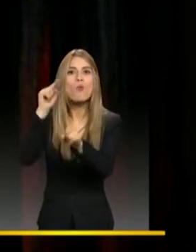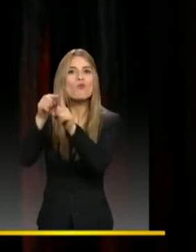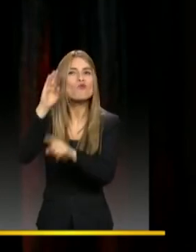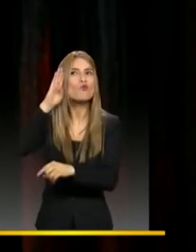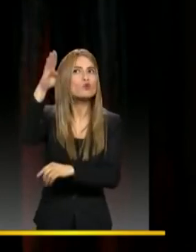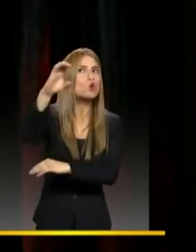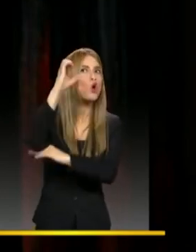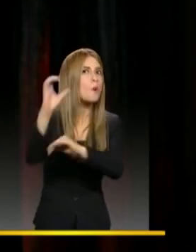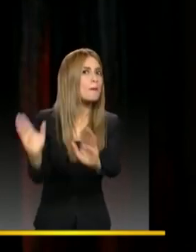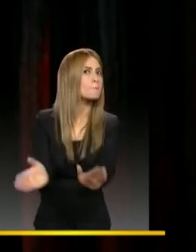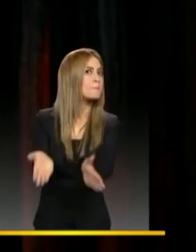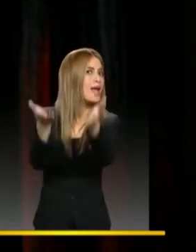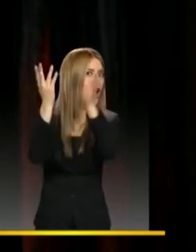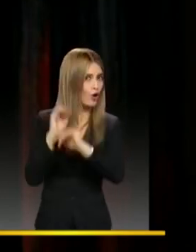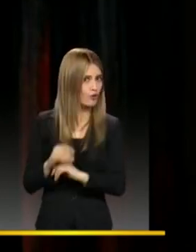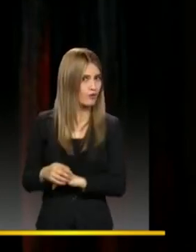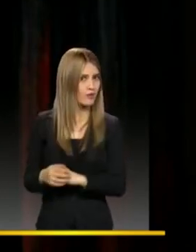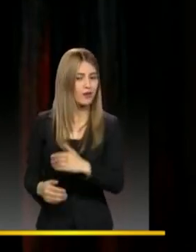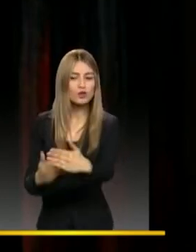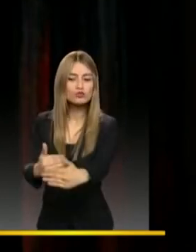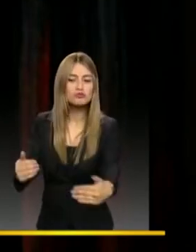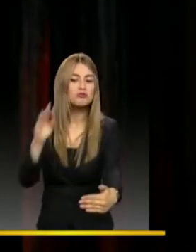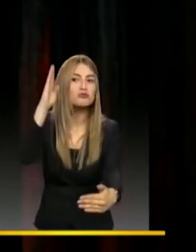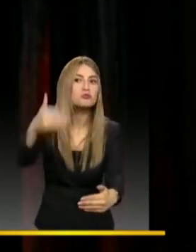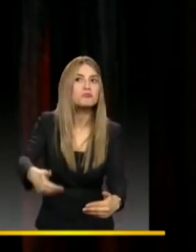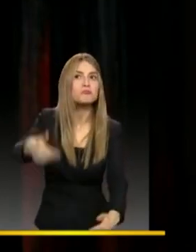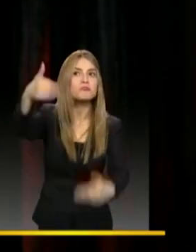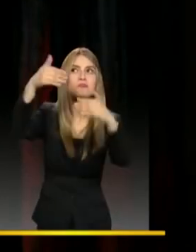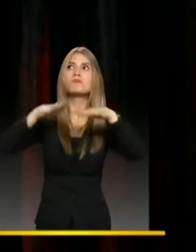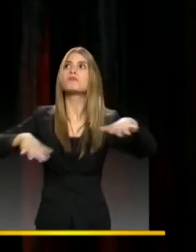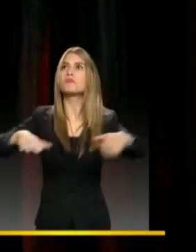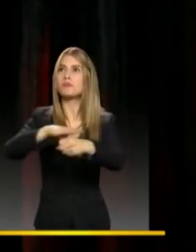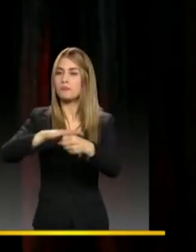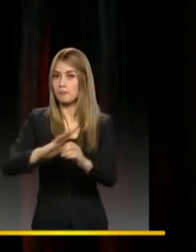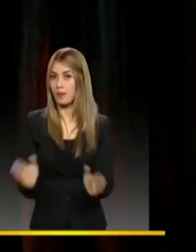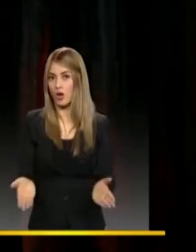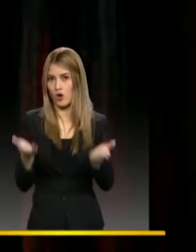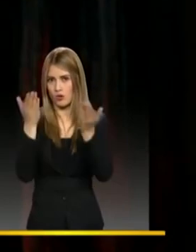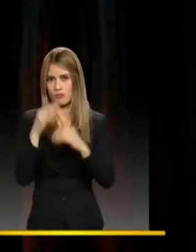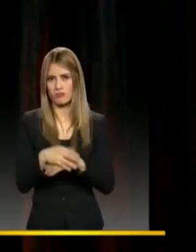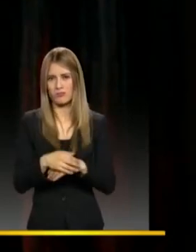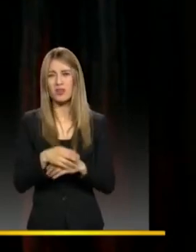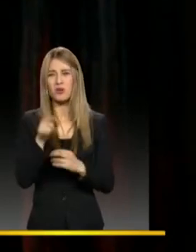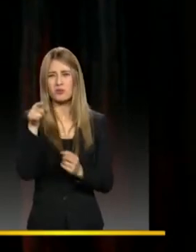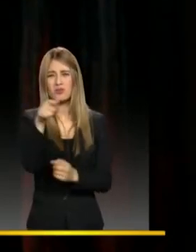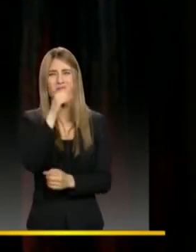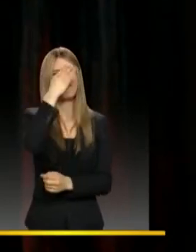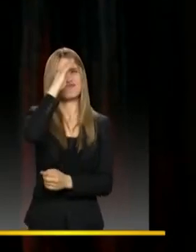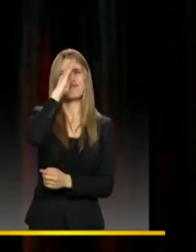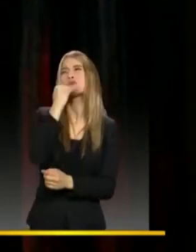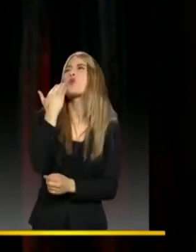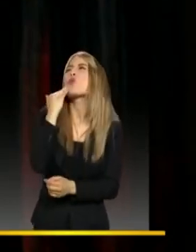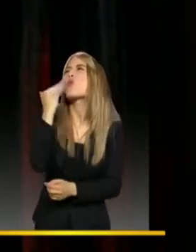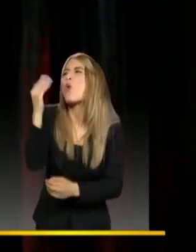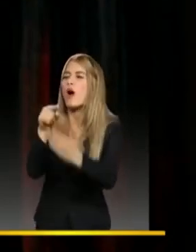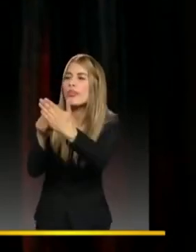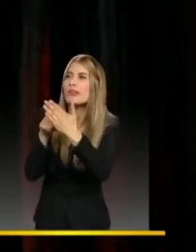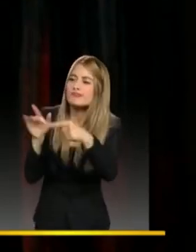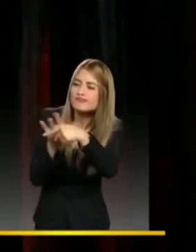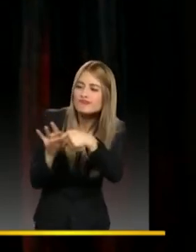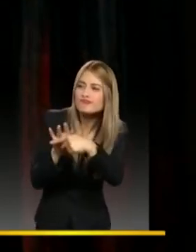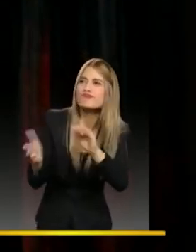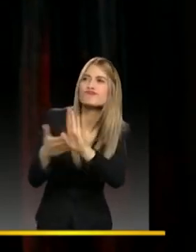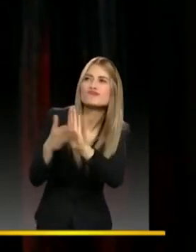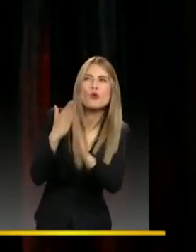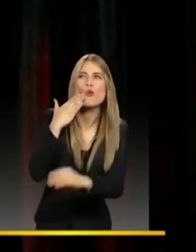que a veces es difícil ver los avances y que los cambios no llegan tan rápido como todos quisiéramos. Nos